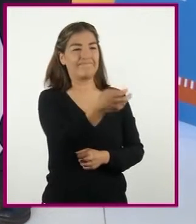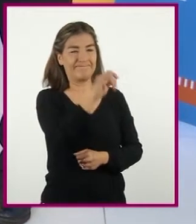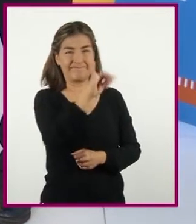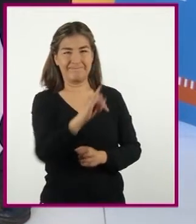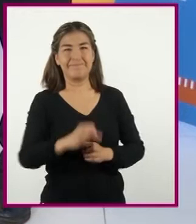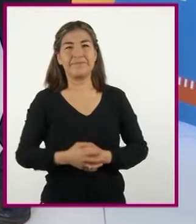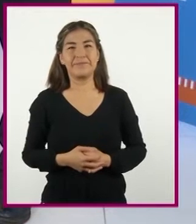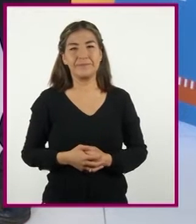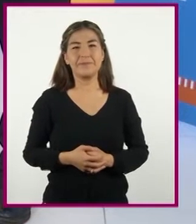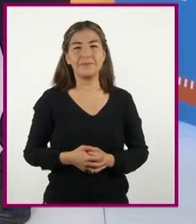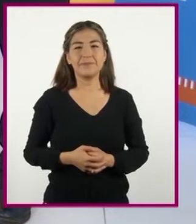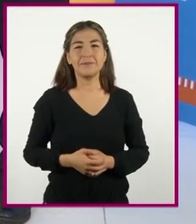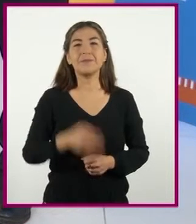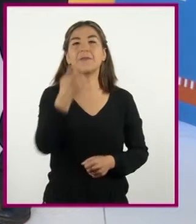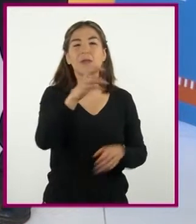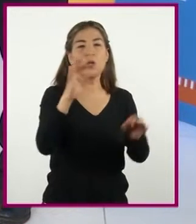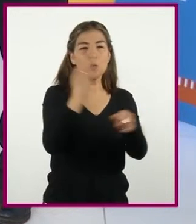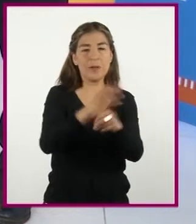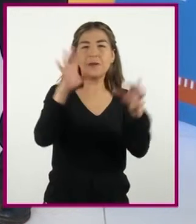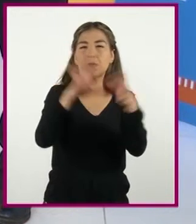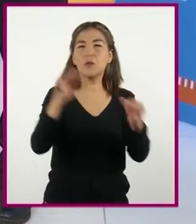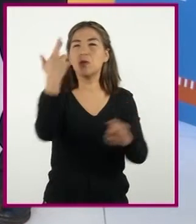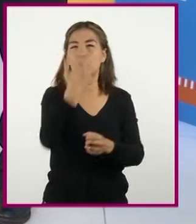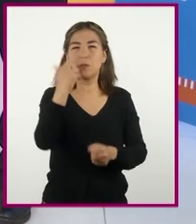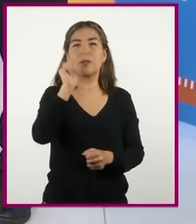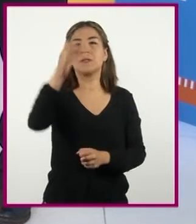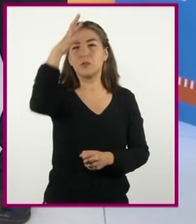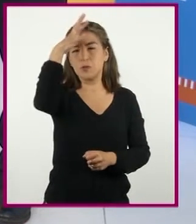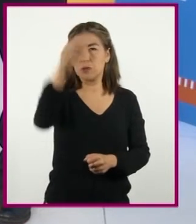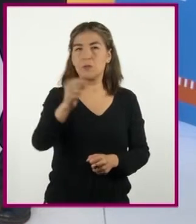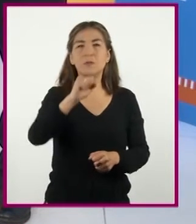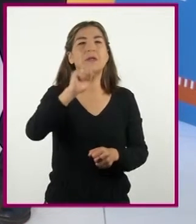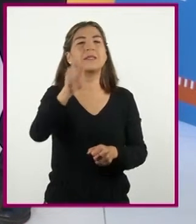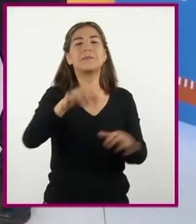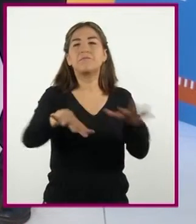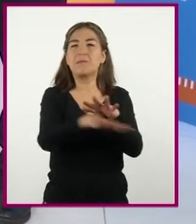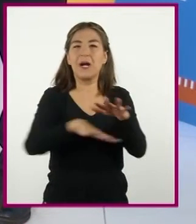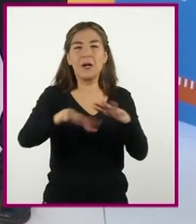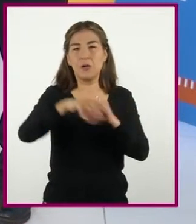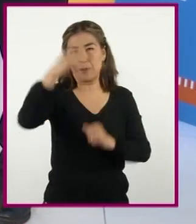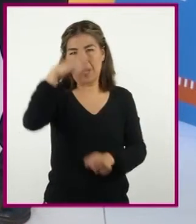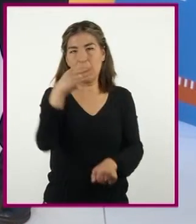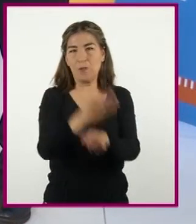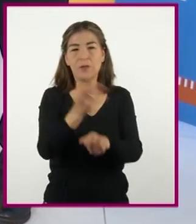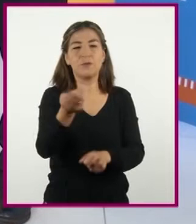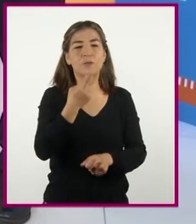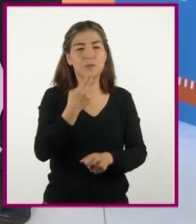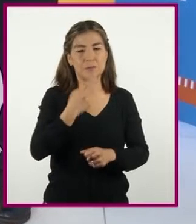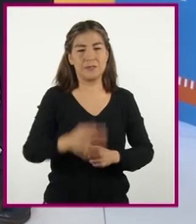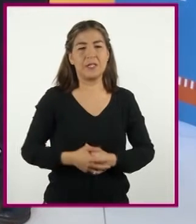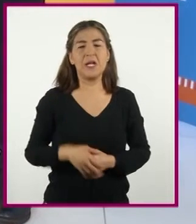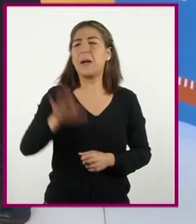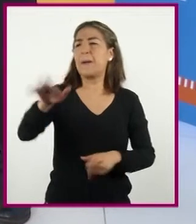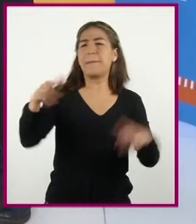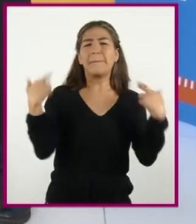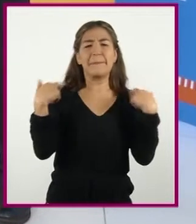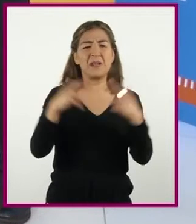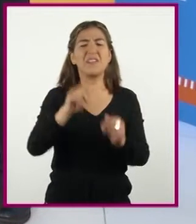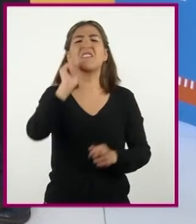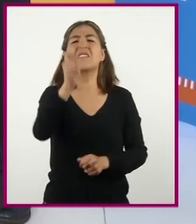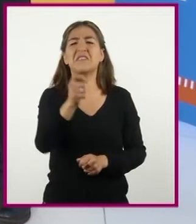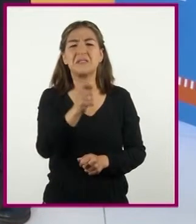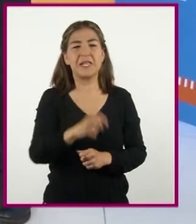Leslie. Como ves, se analizaron algunos conceptos básicos a utilizar en esta sesión. Maestro Julio, ¿qué quiere